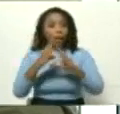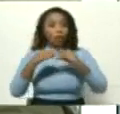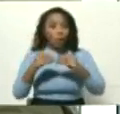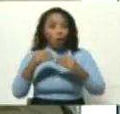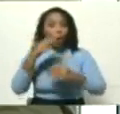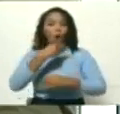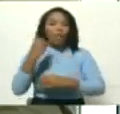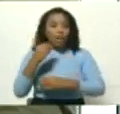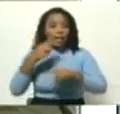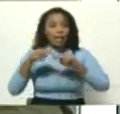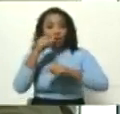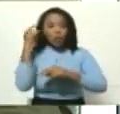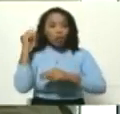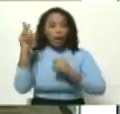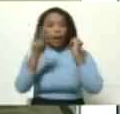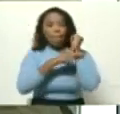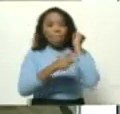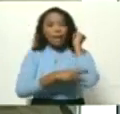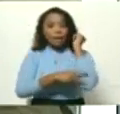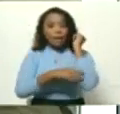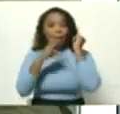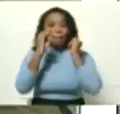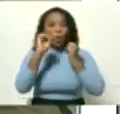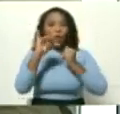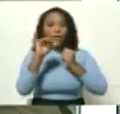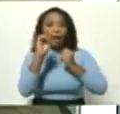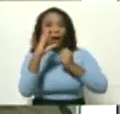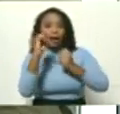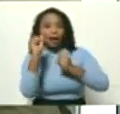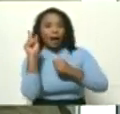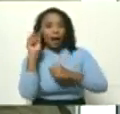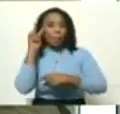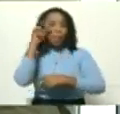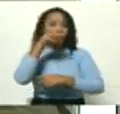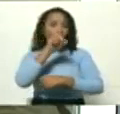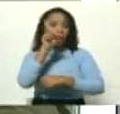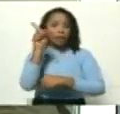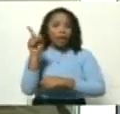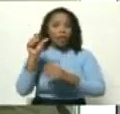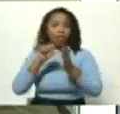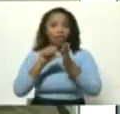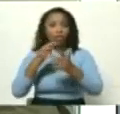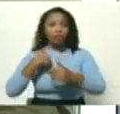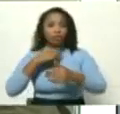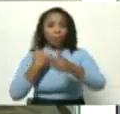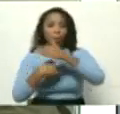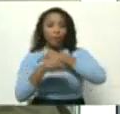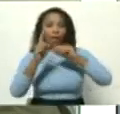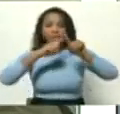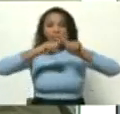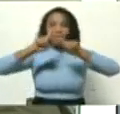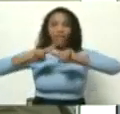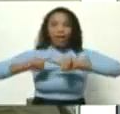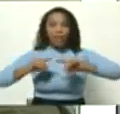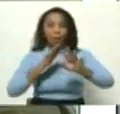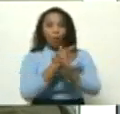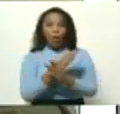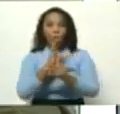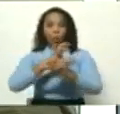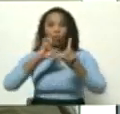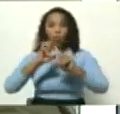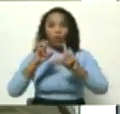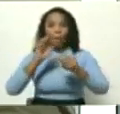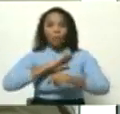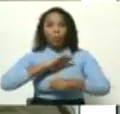niños, en el Parque Boyacá, allá en el Mirador Boyacá, donde vamos a tener distintos juegos